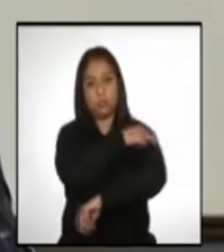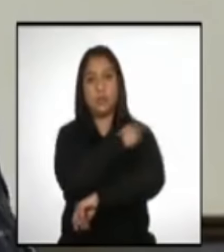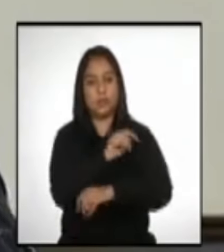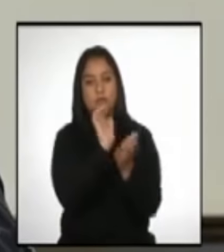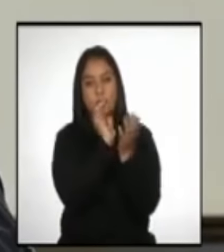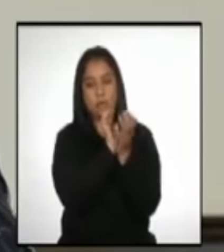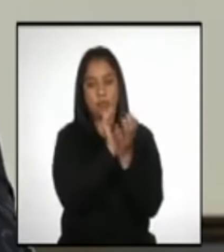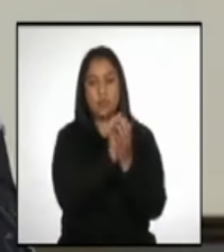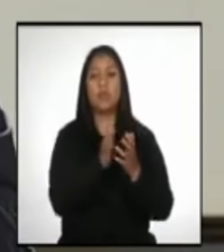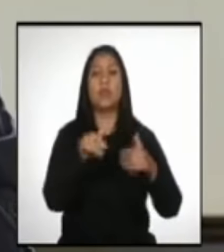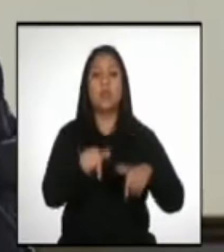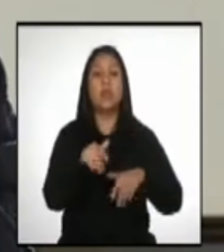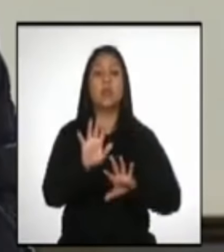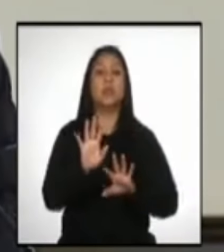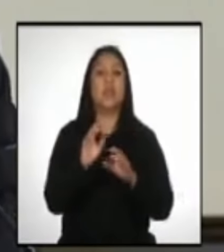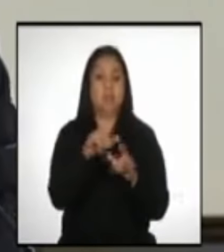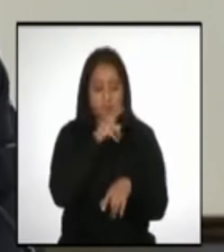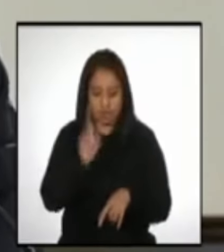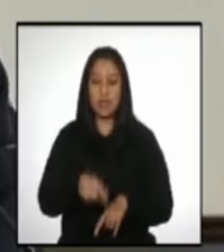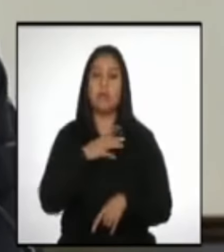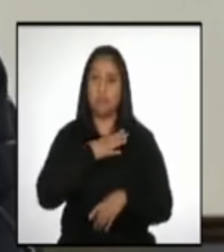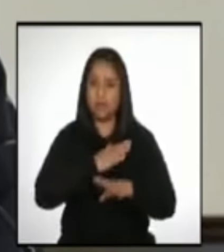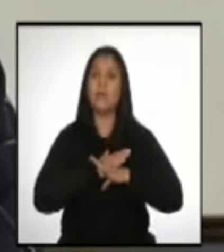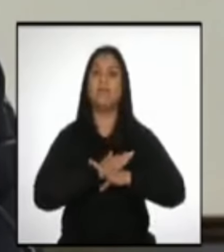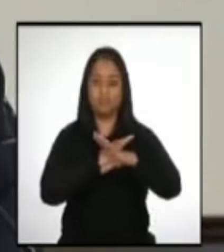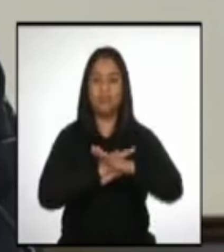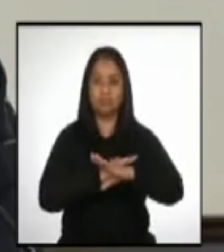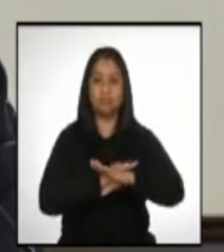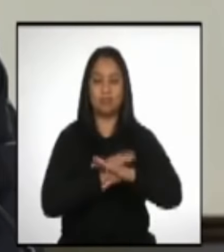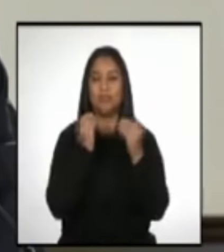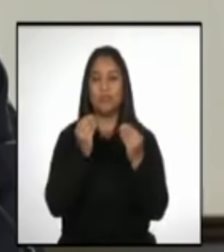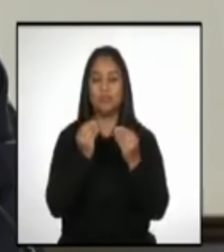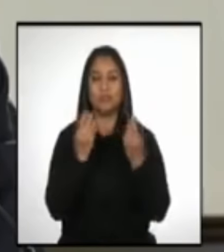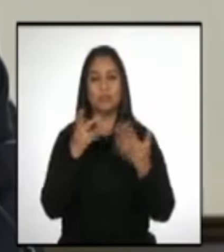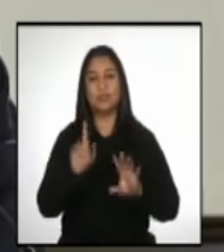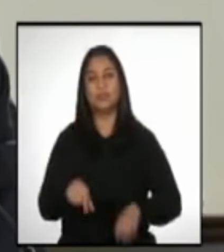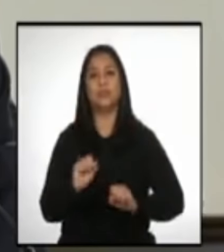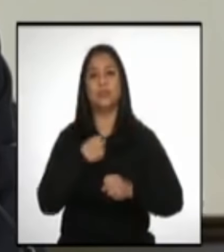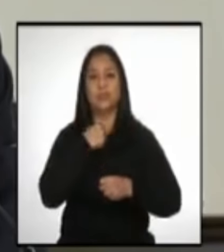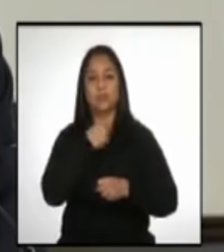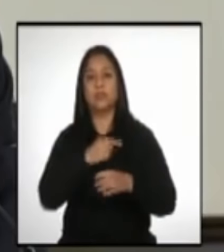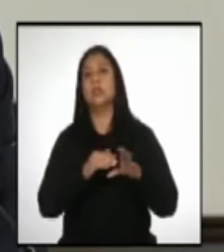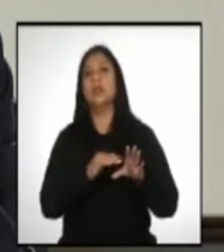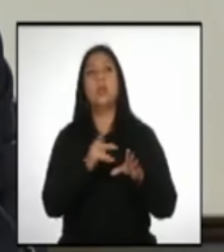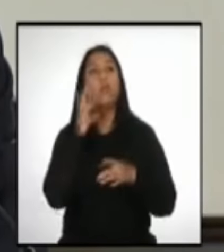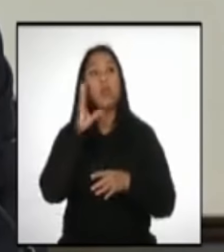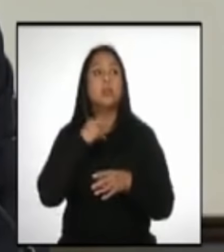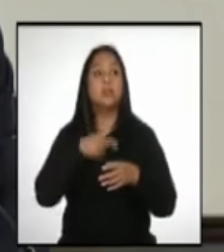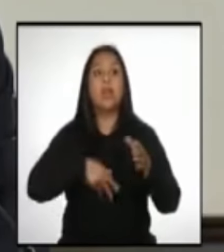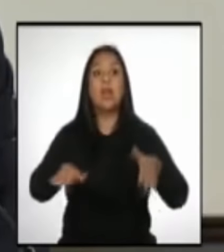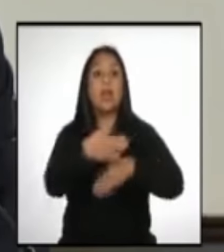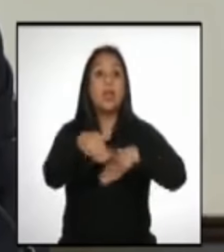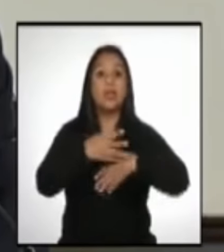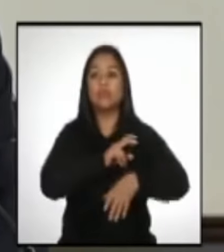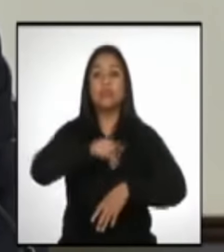decir, hemos logrado contener bastante lo que estos casos hubieran podido representar en la calle. Sin